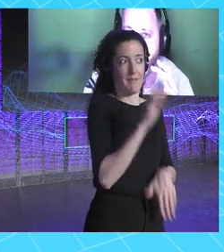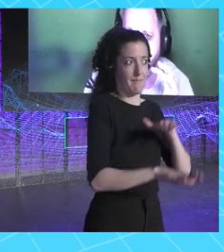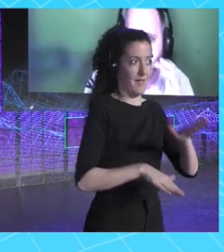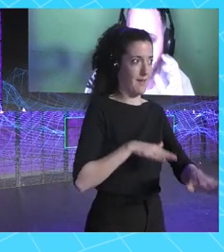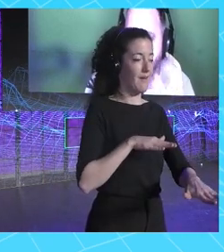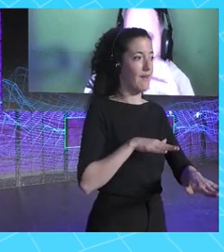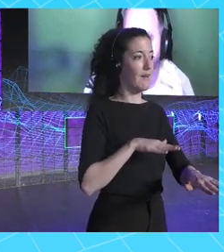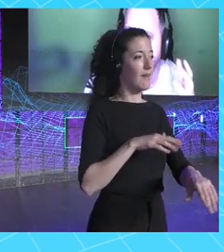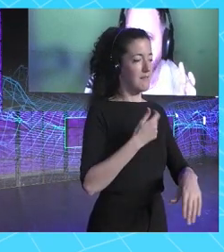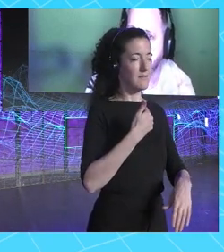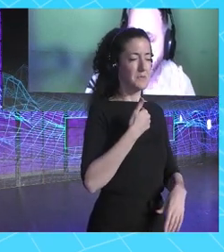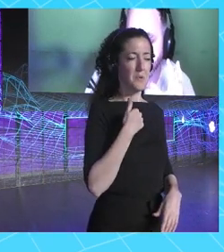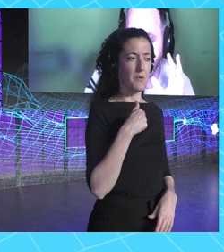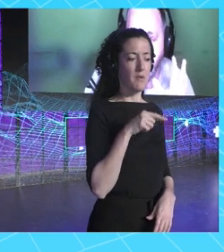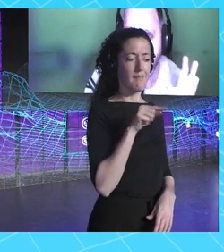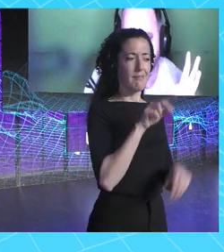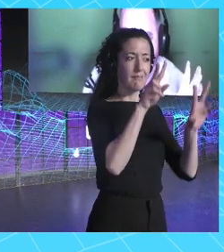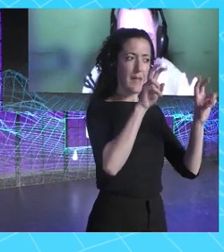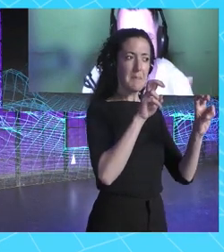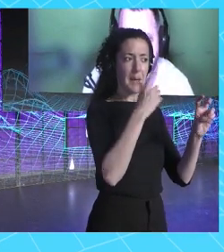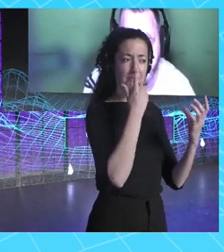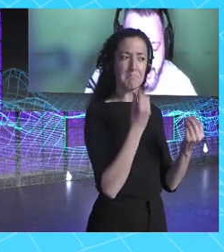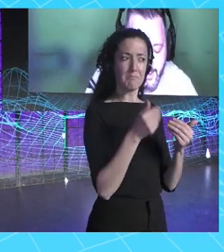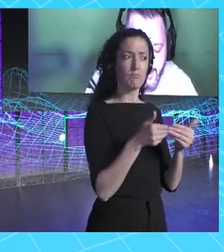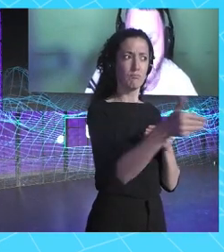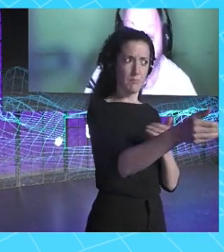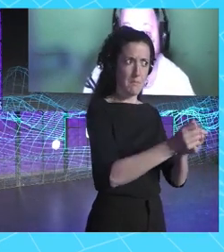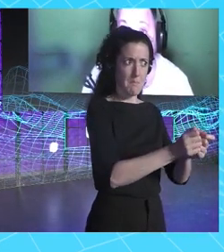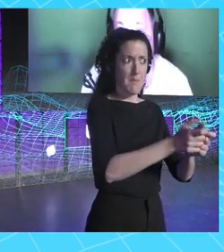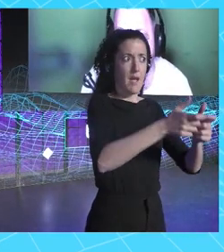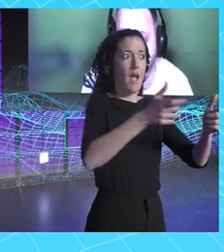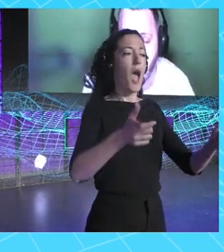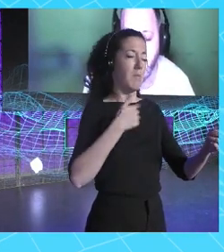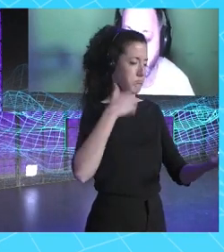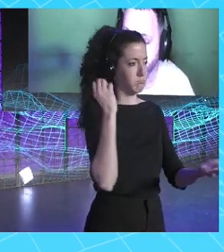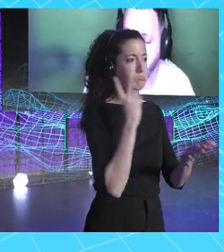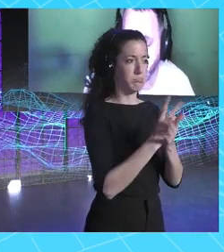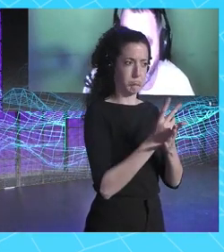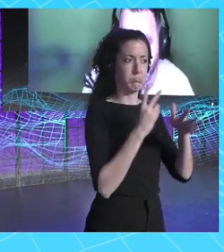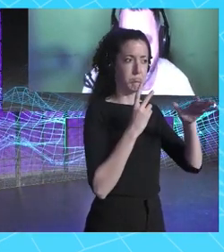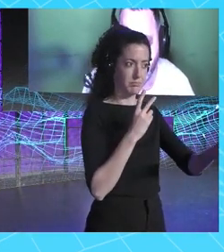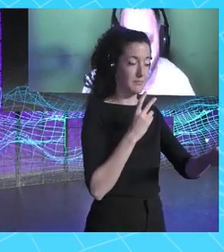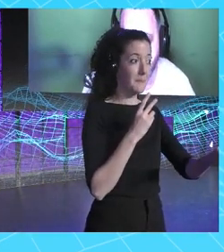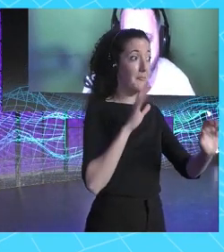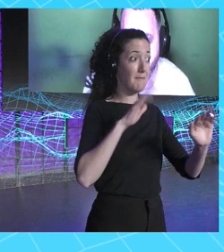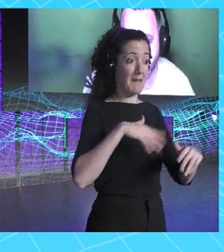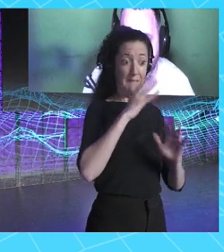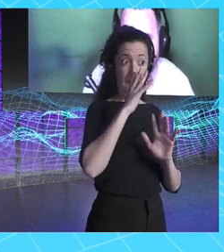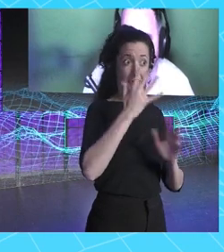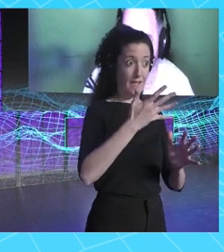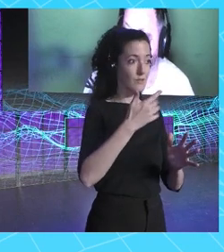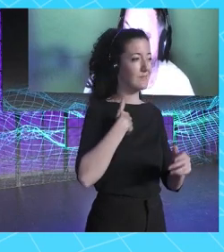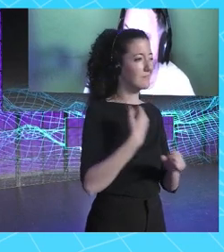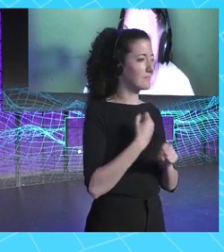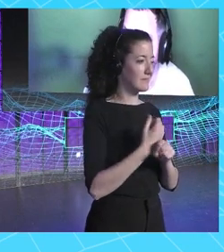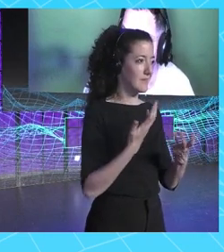por algo que intuyo que va a tener relevancia Y eso efectivamente me llevó a ganarme la vida durante 10 años llevando unas webs que